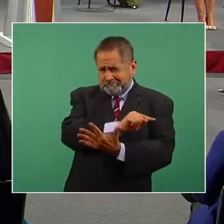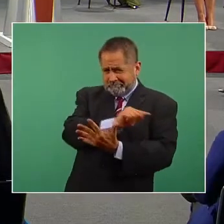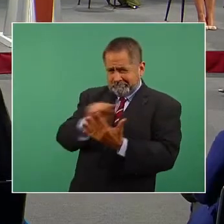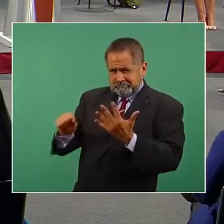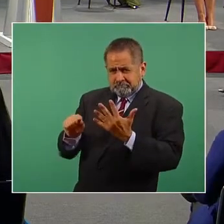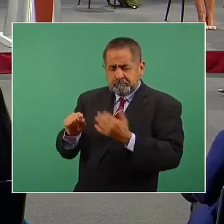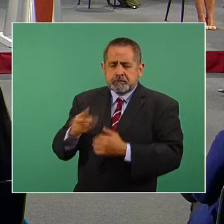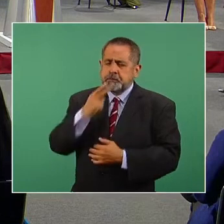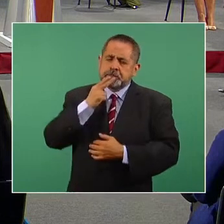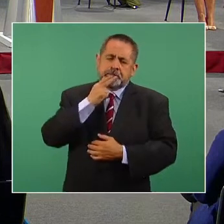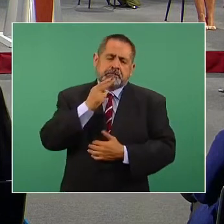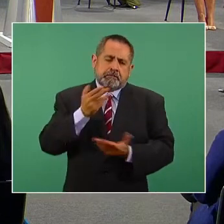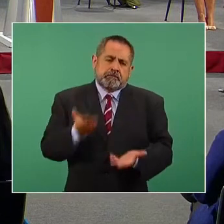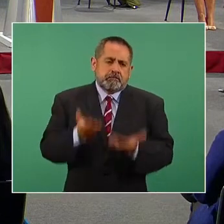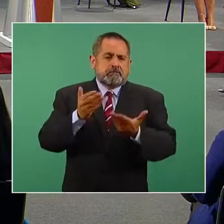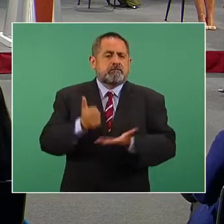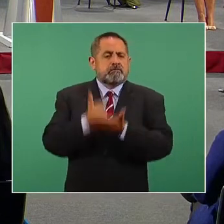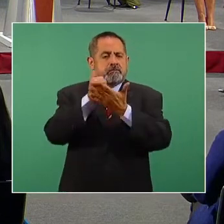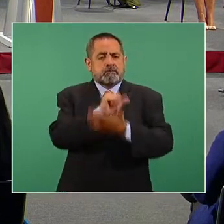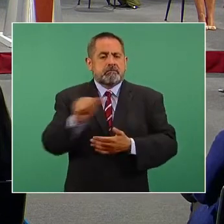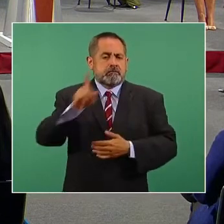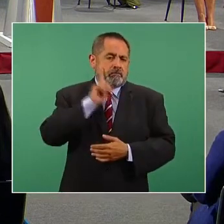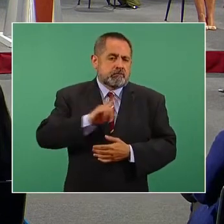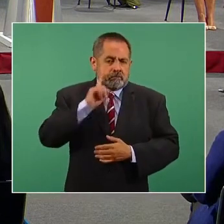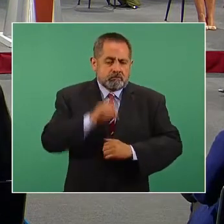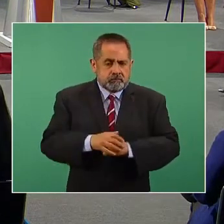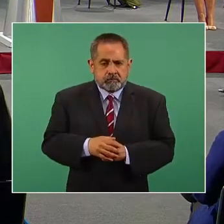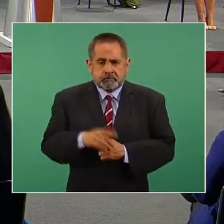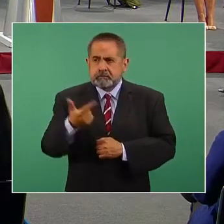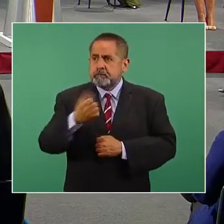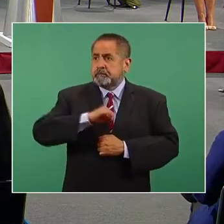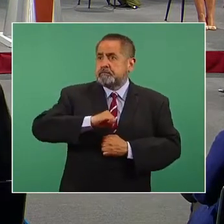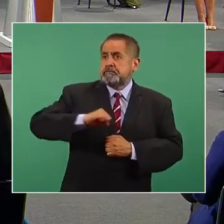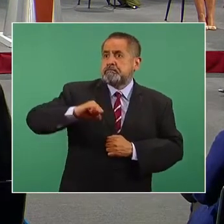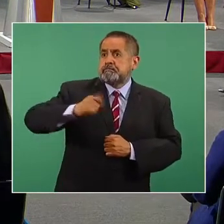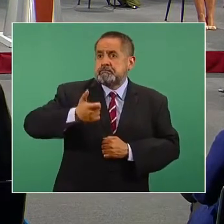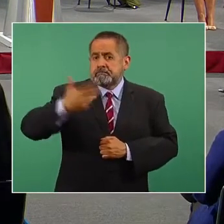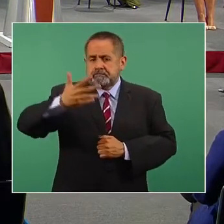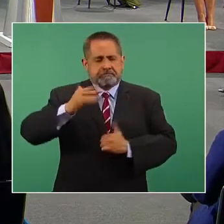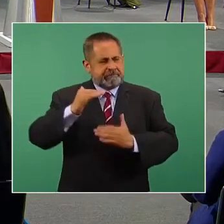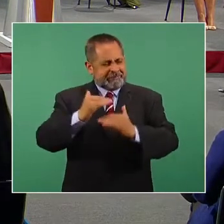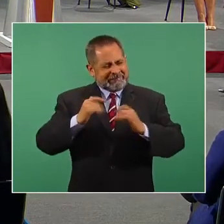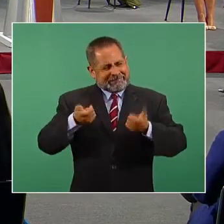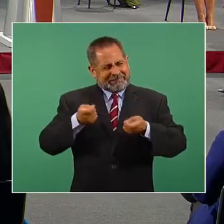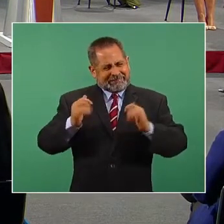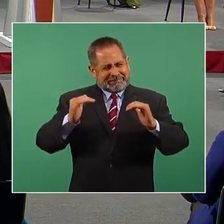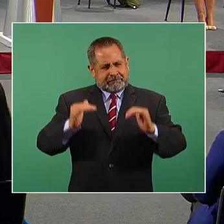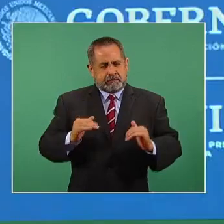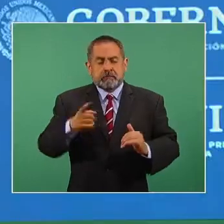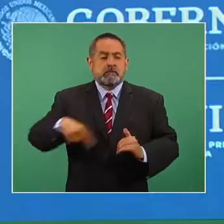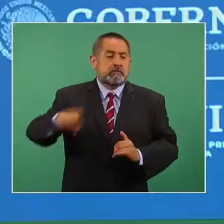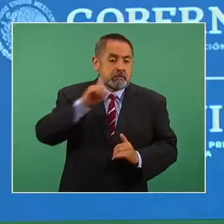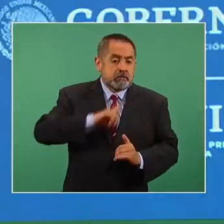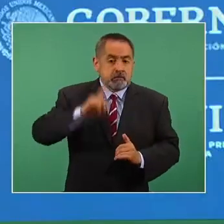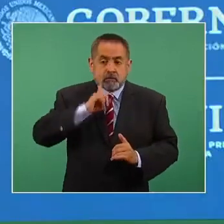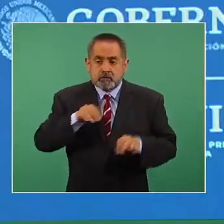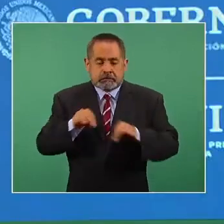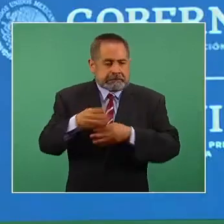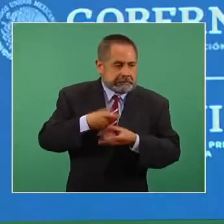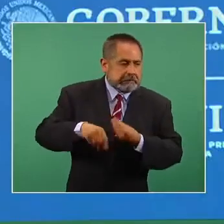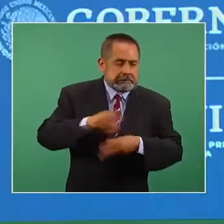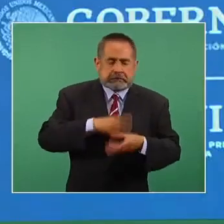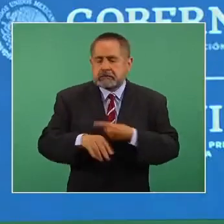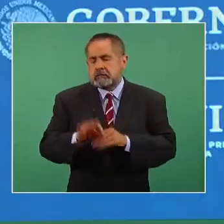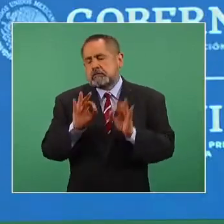mujeres. Contener la inflación y el incremento de los precios impacta positivamente en la vida cotidiana de